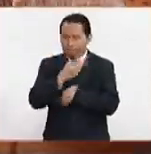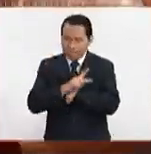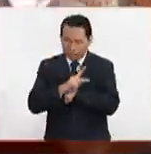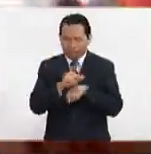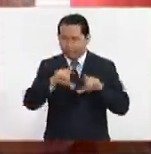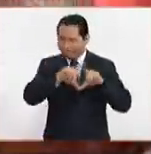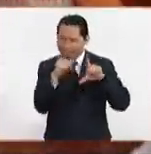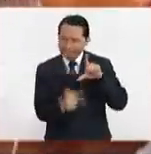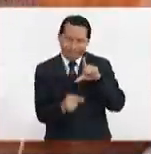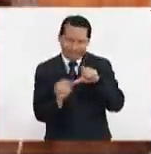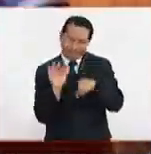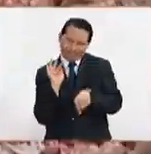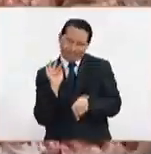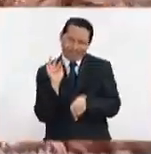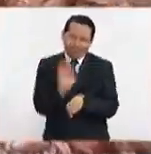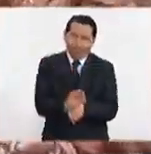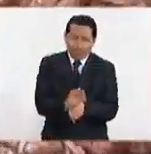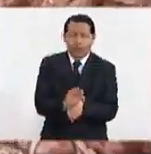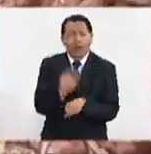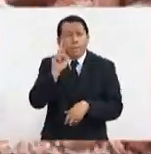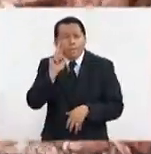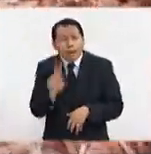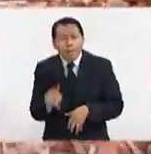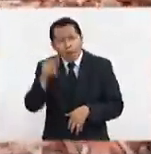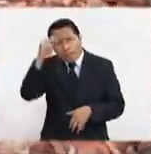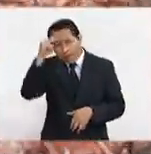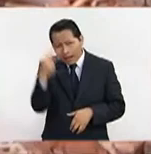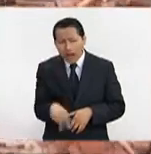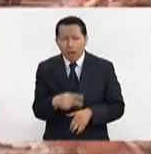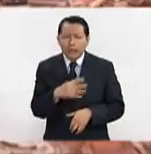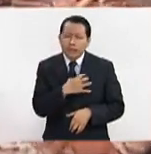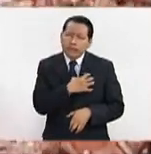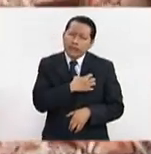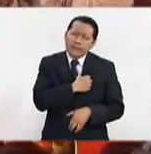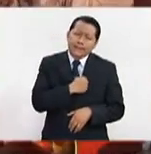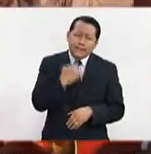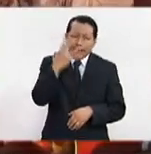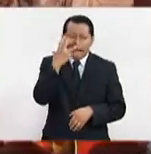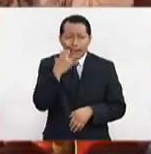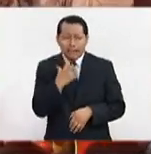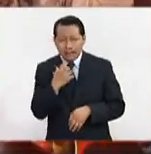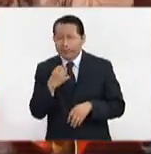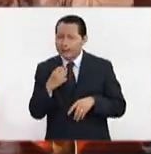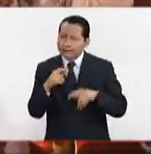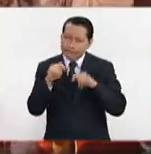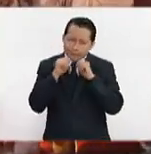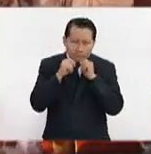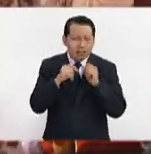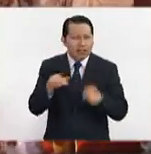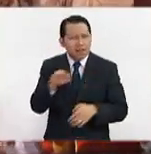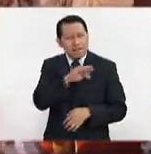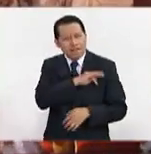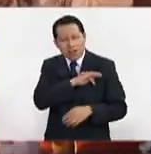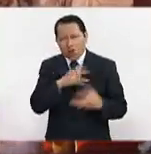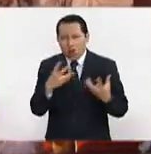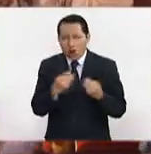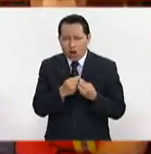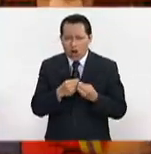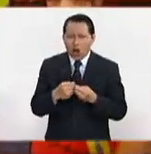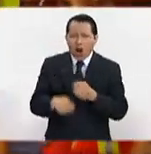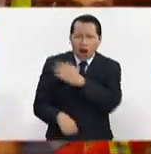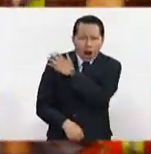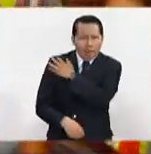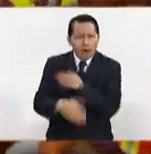de tanto dolor, incertidumbre y mucha tristeza, trabaja hombro con hombro, porque en este momento dar y servir